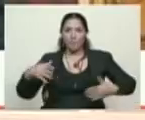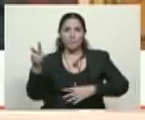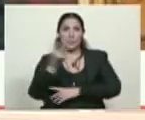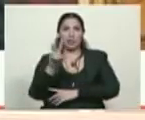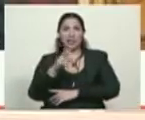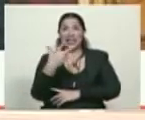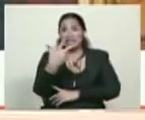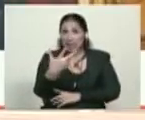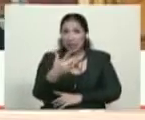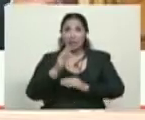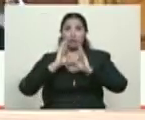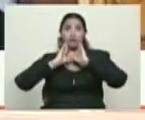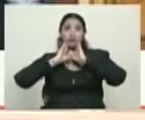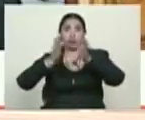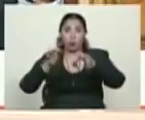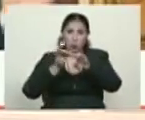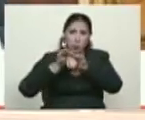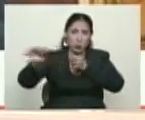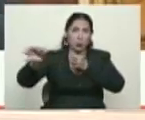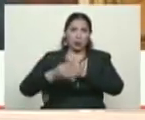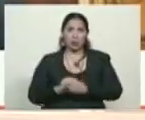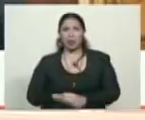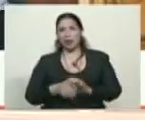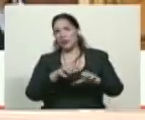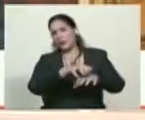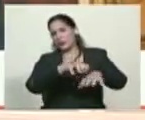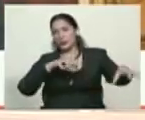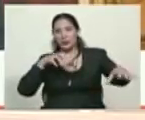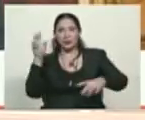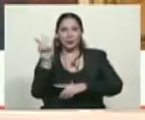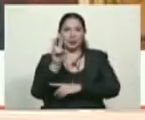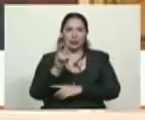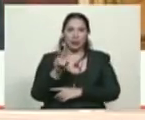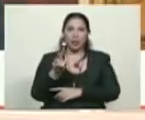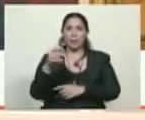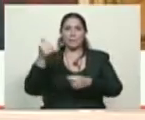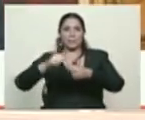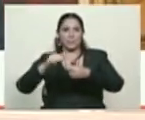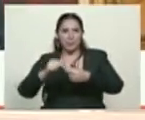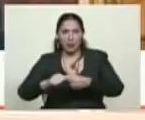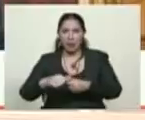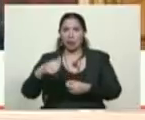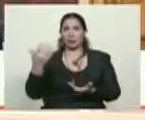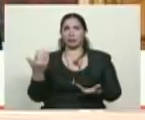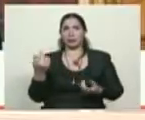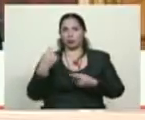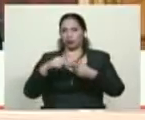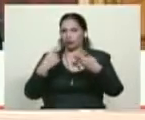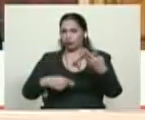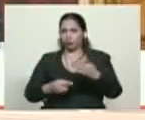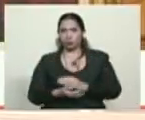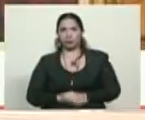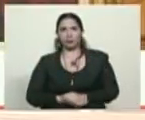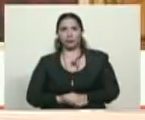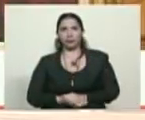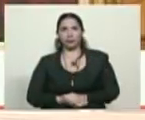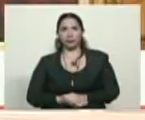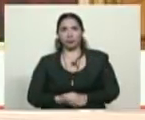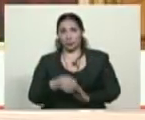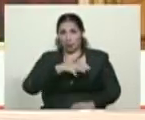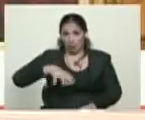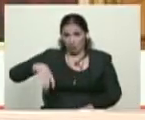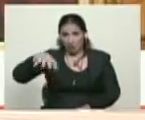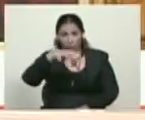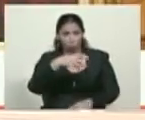Tres largas avenidas y además miles de venezolanos en Maracaibo, en San Fernando de Apure, etcétera, etcétera. No